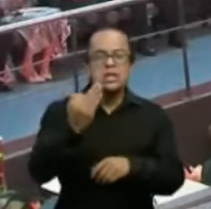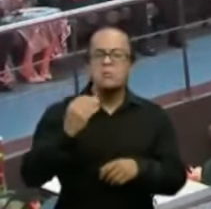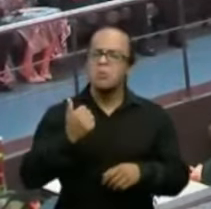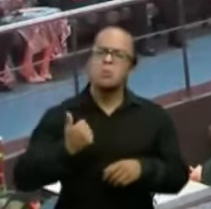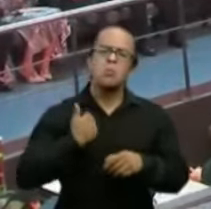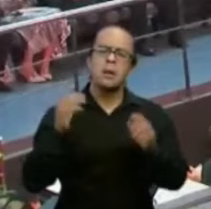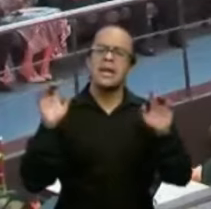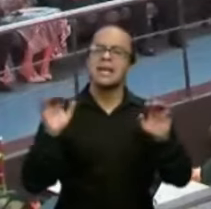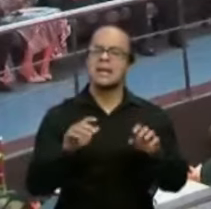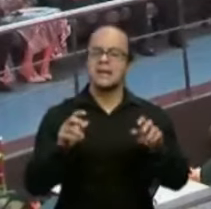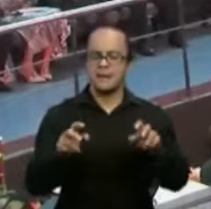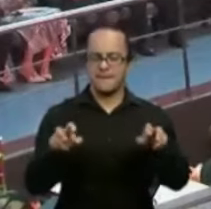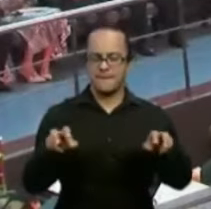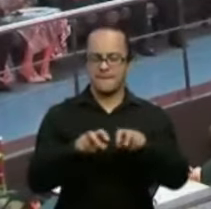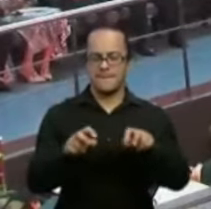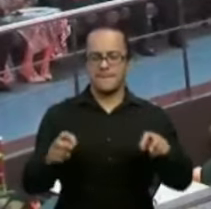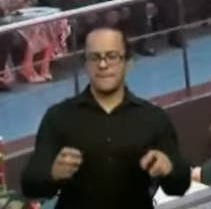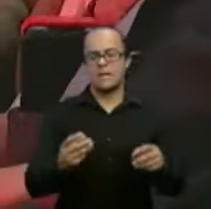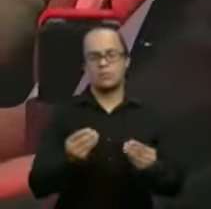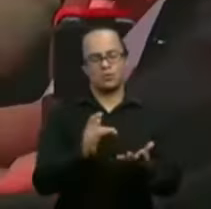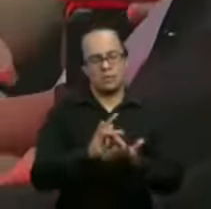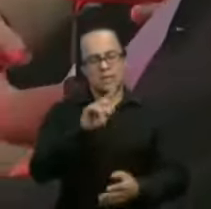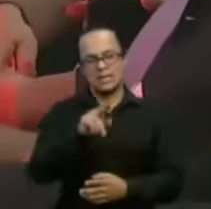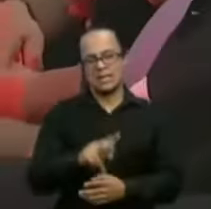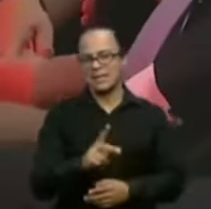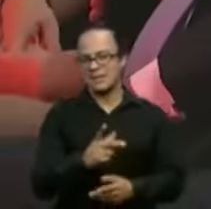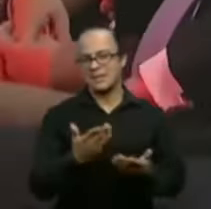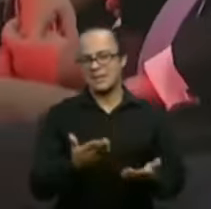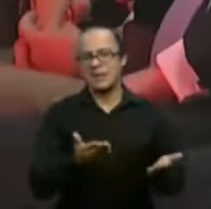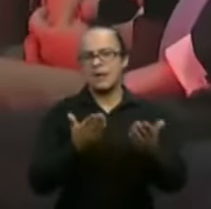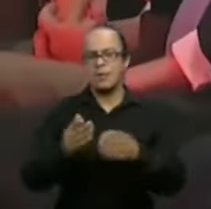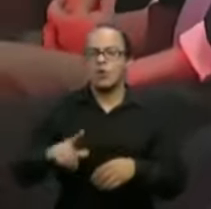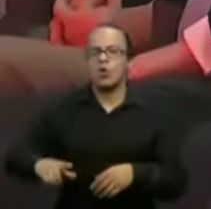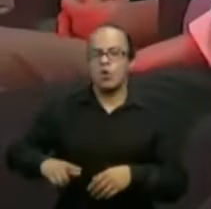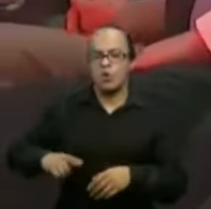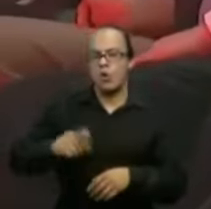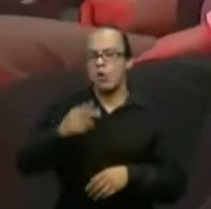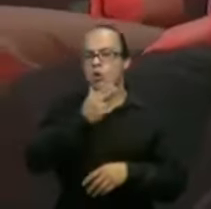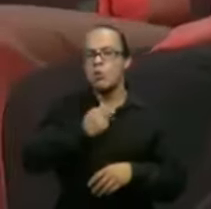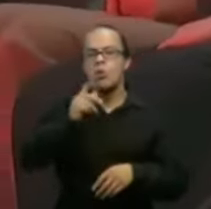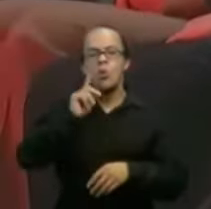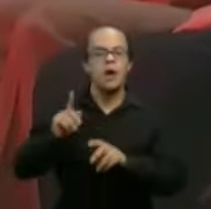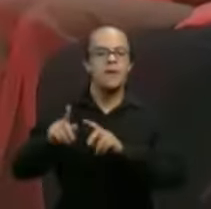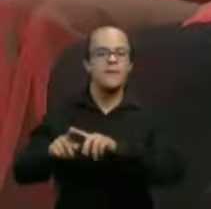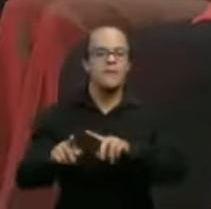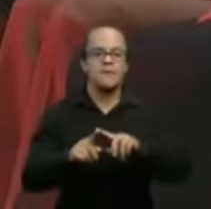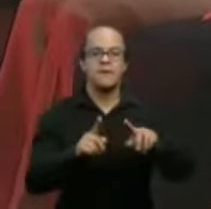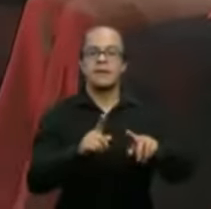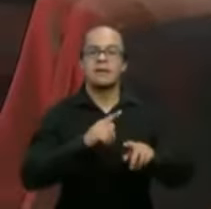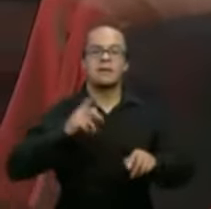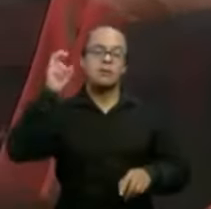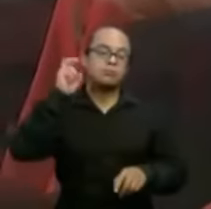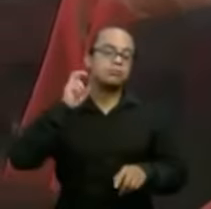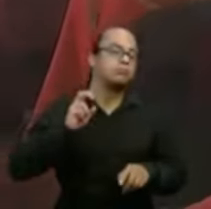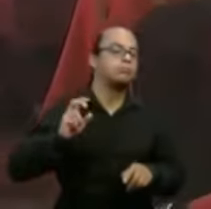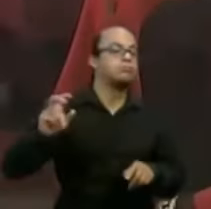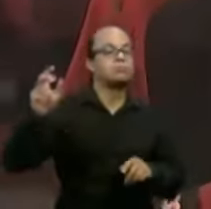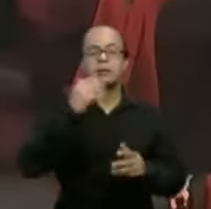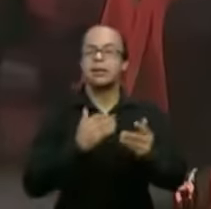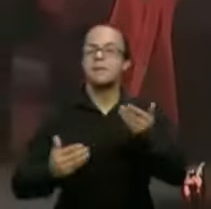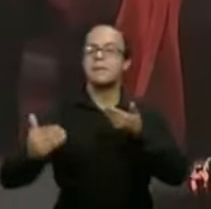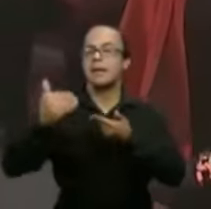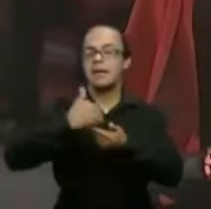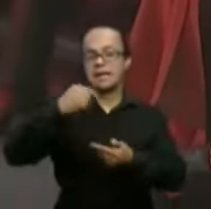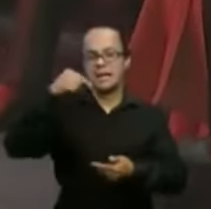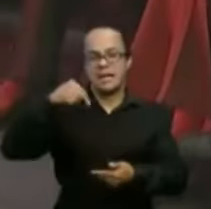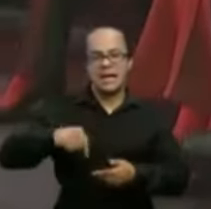ustedes y que nos han otorgado a nosotros. Gobernadoras y gobernadores que tuvieron que viajar y que están aquí con nosotros,